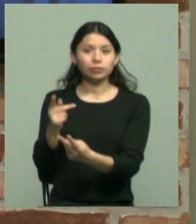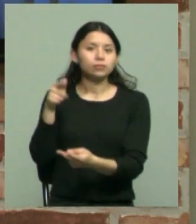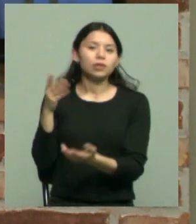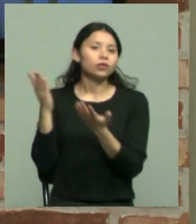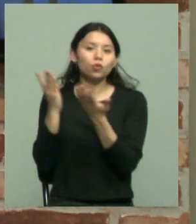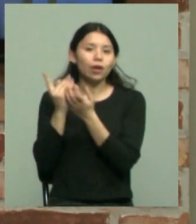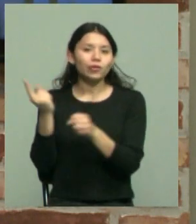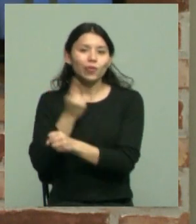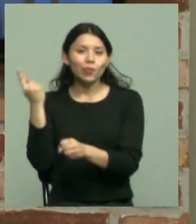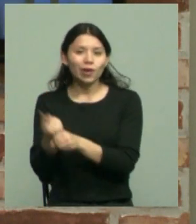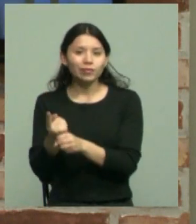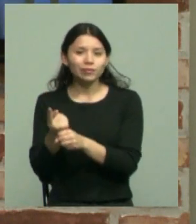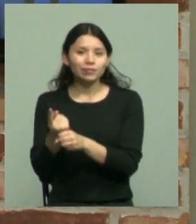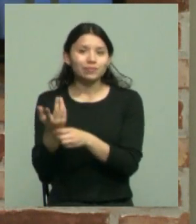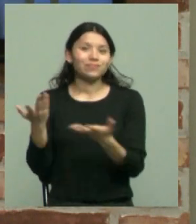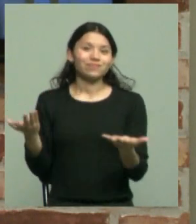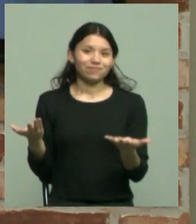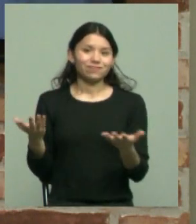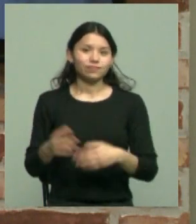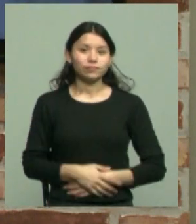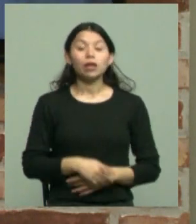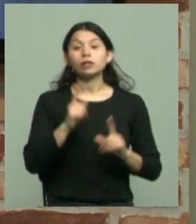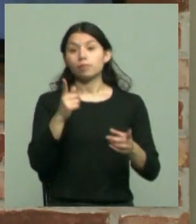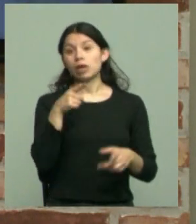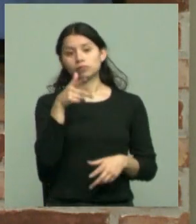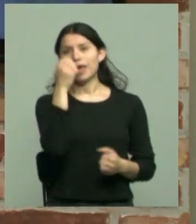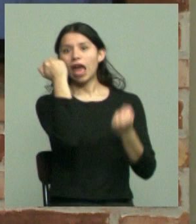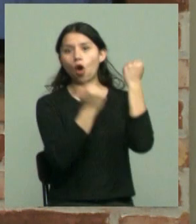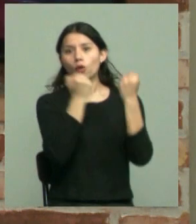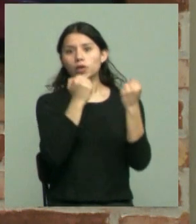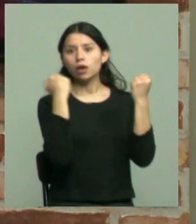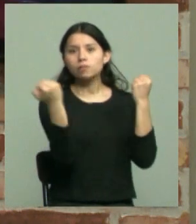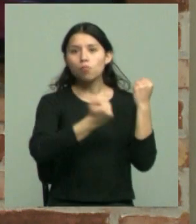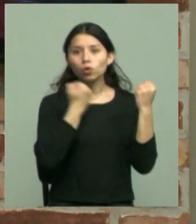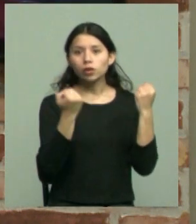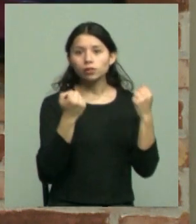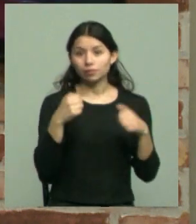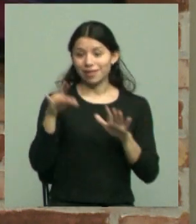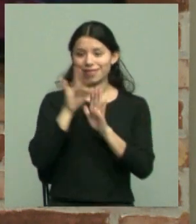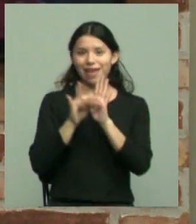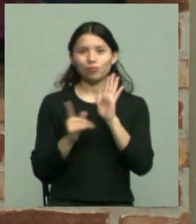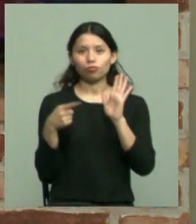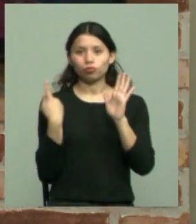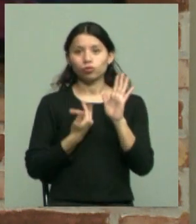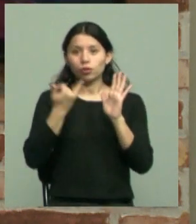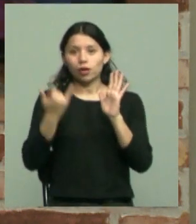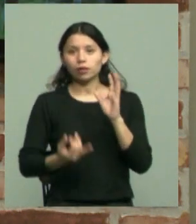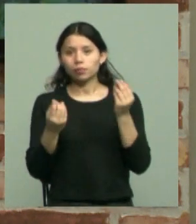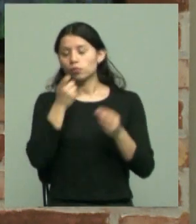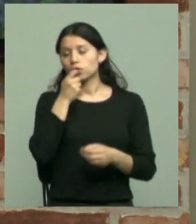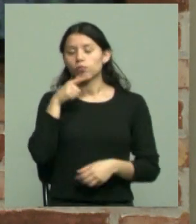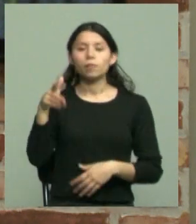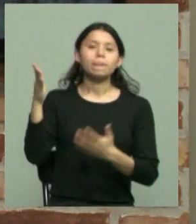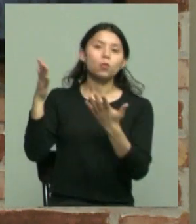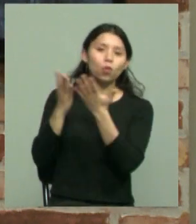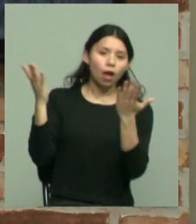económico también es un factor. Sí. De hecho, los datos que tenemos actualmente se hablan de un promedio de un estudiante que es de clase media, que tiene